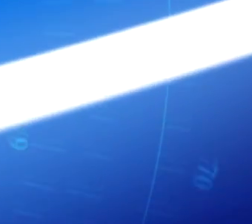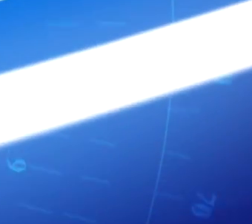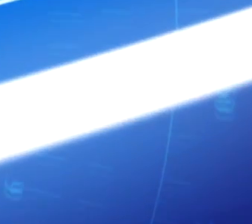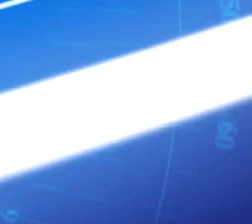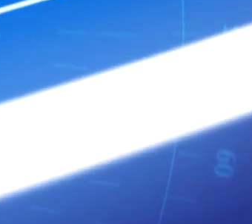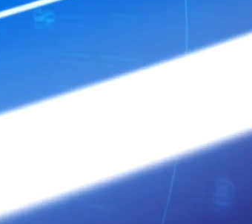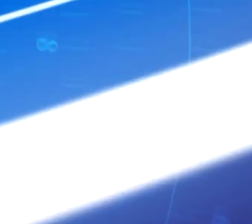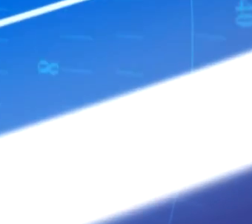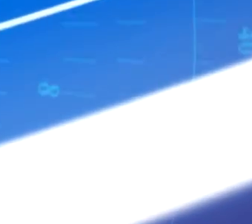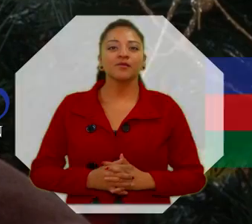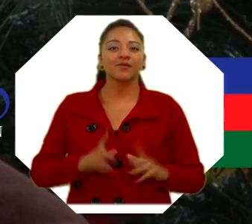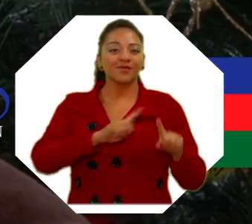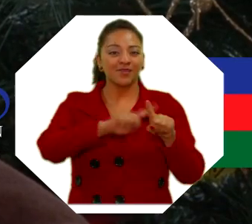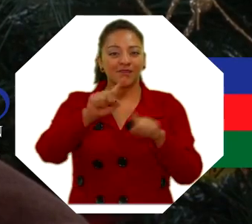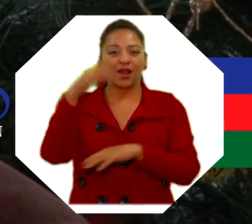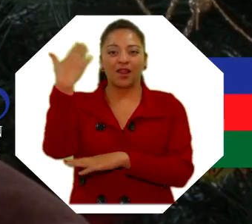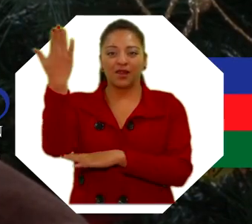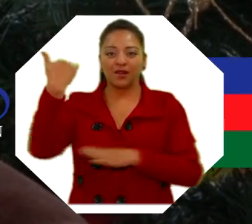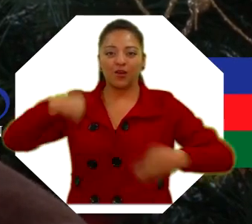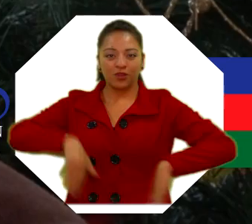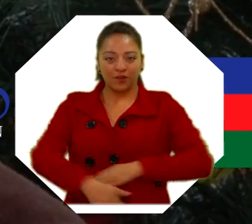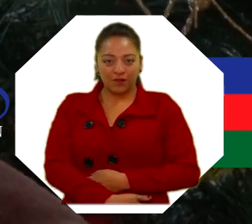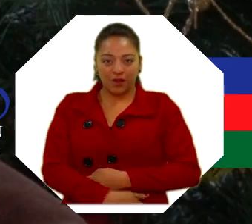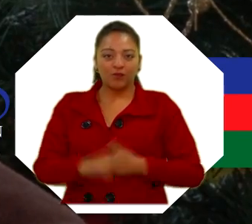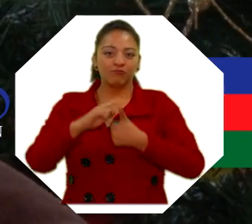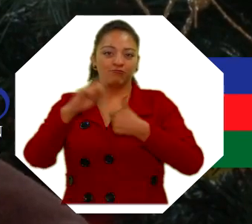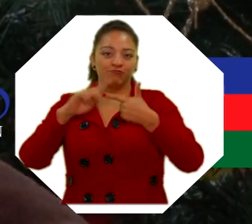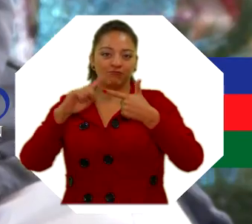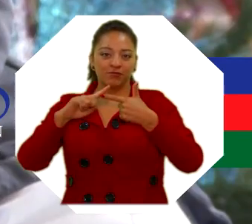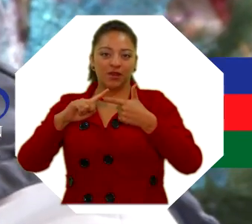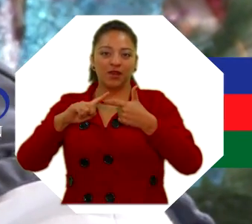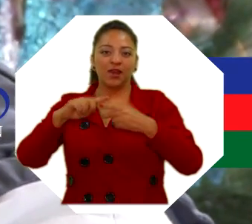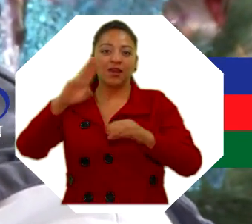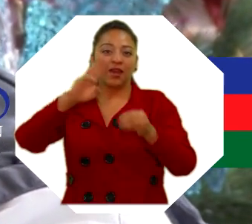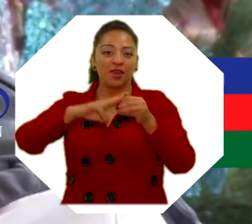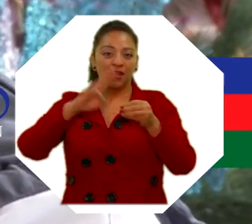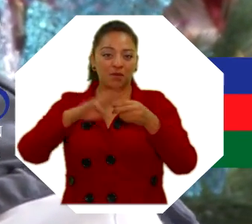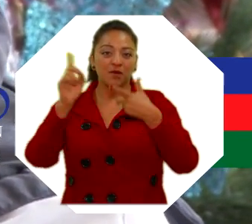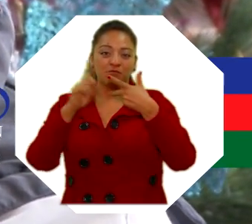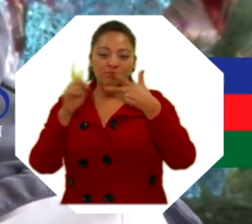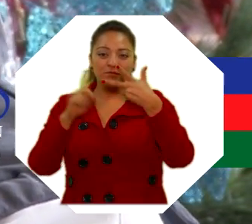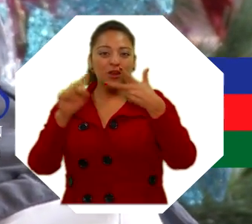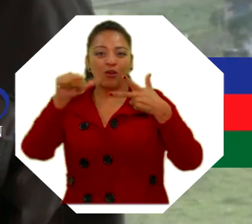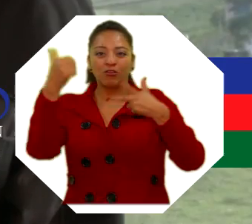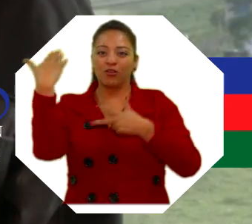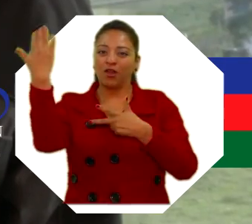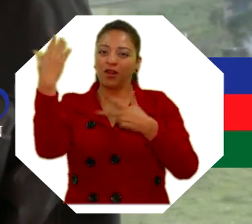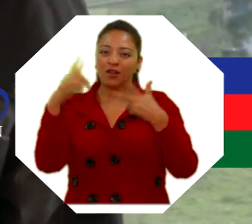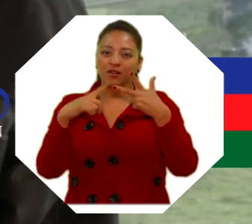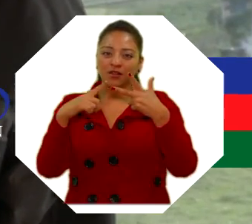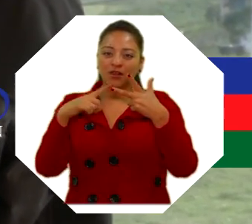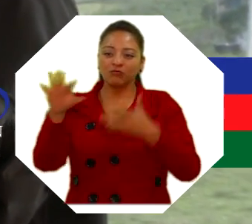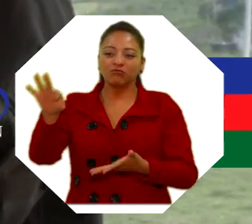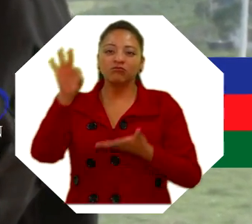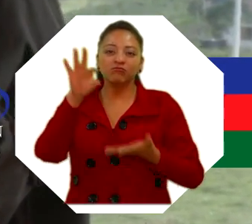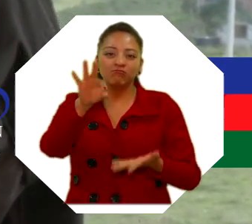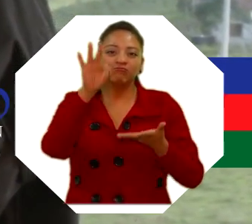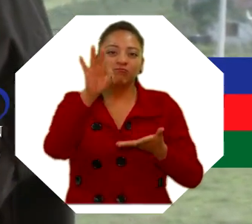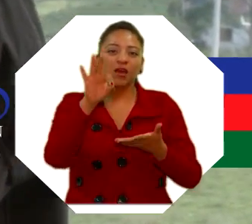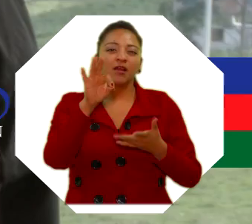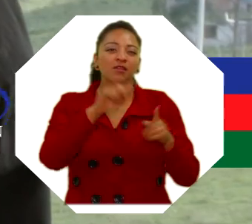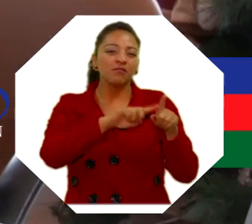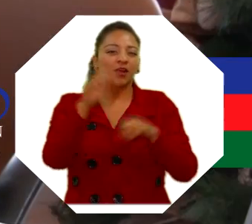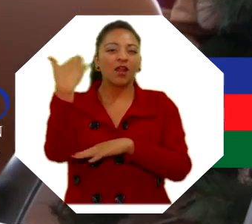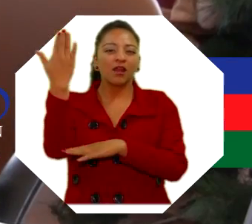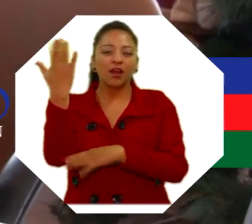Batalla Tulipán. Los alcaldes de Otavalo, Gustavo Pareja, de Cayambe, Guillermo Churuchumbi, y Jairo Villavicencio, delegado del Cantón